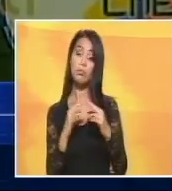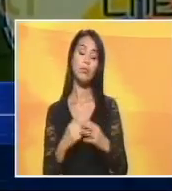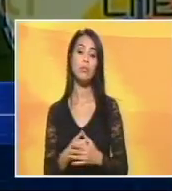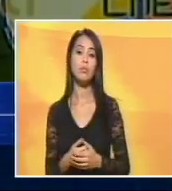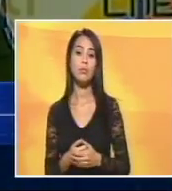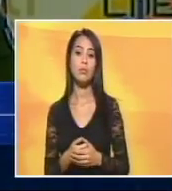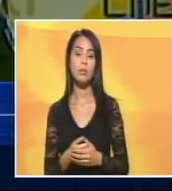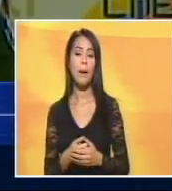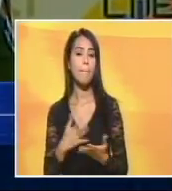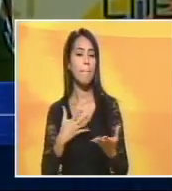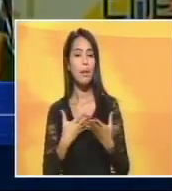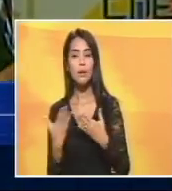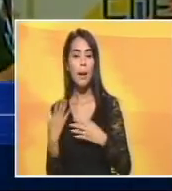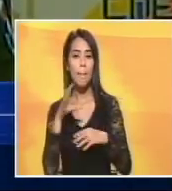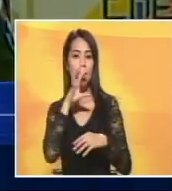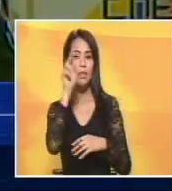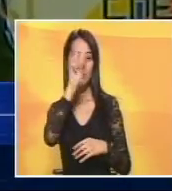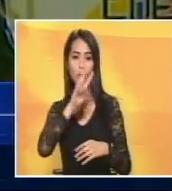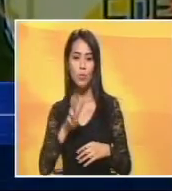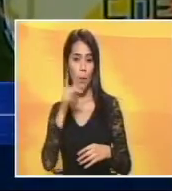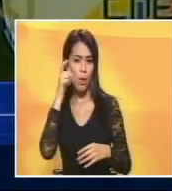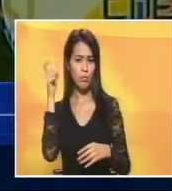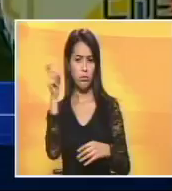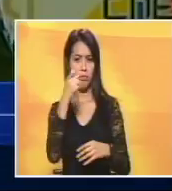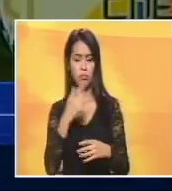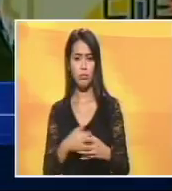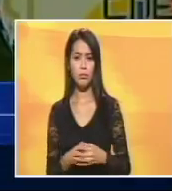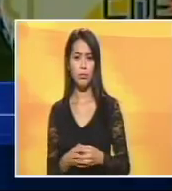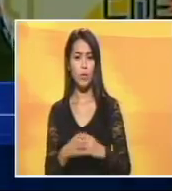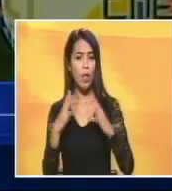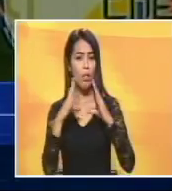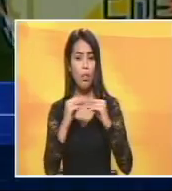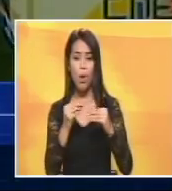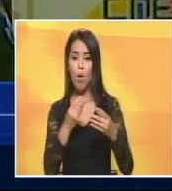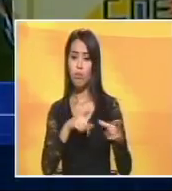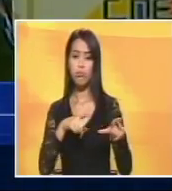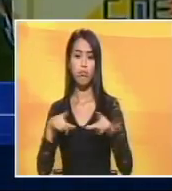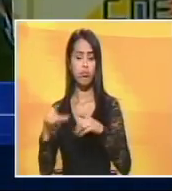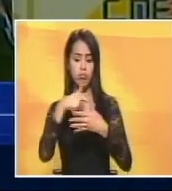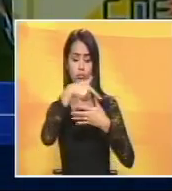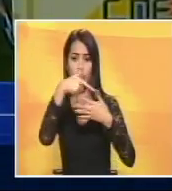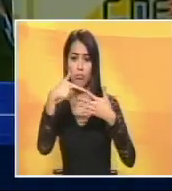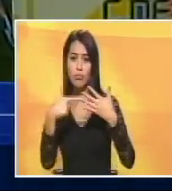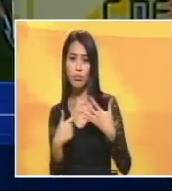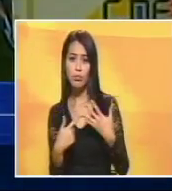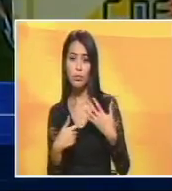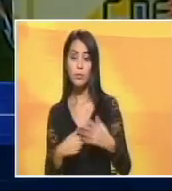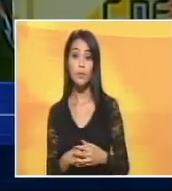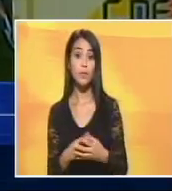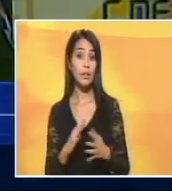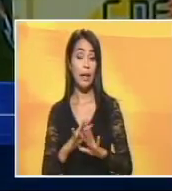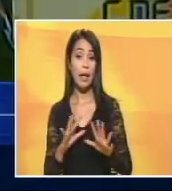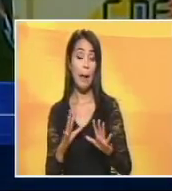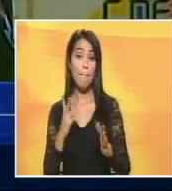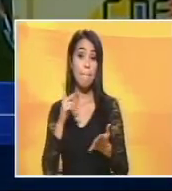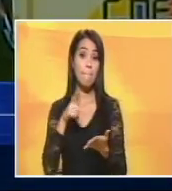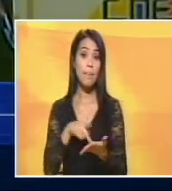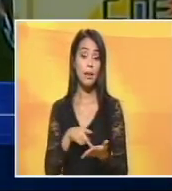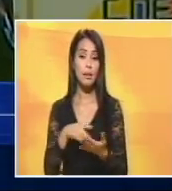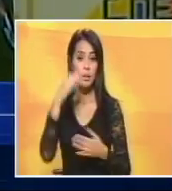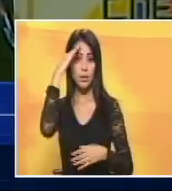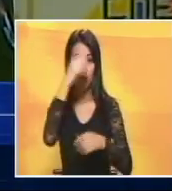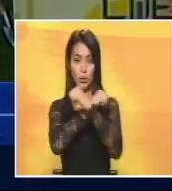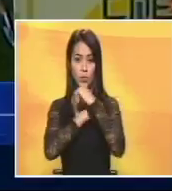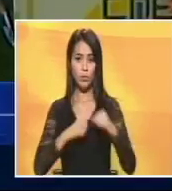dado parte ya al país, al pueblo de Venezuela, de todos los preparativos en los que ha participado la Fuerza